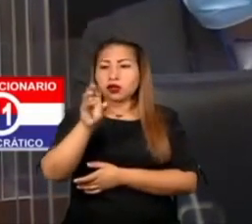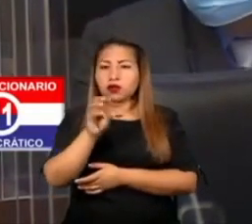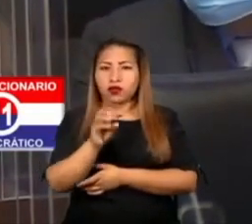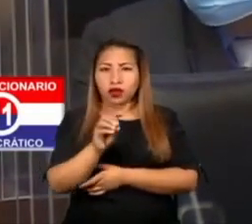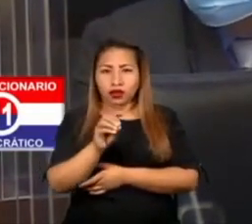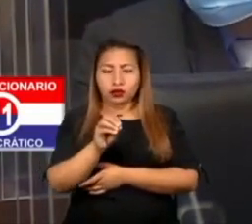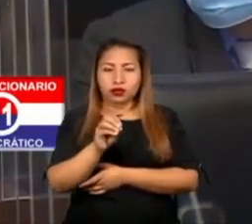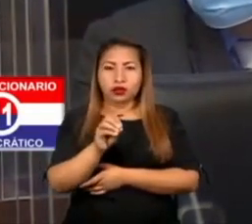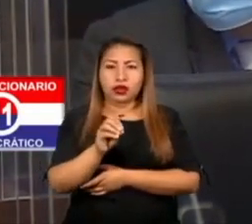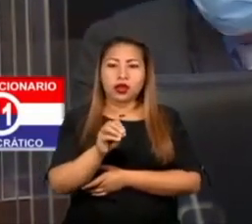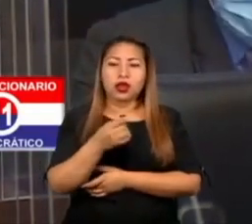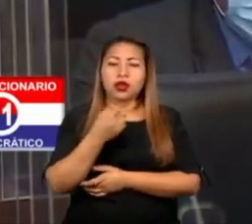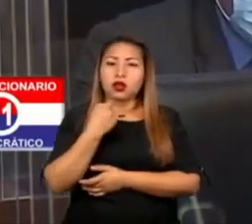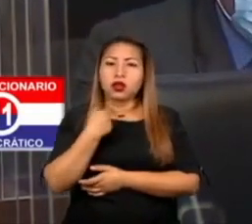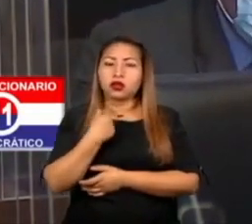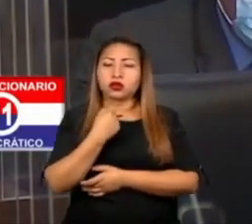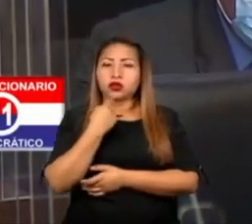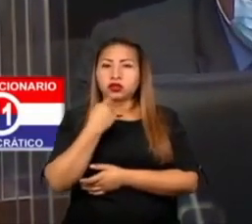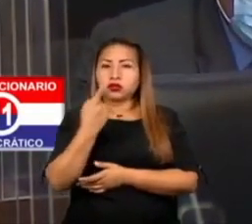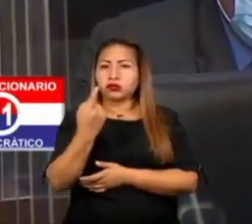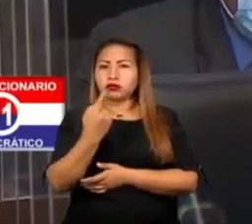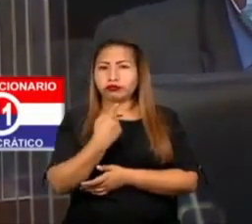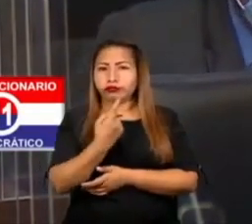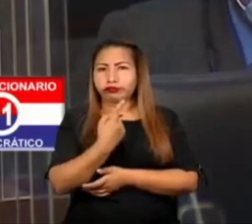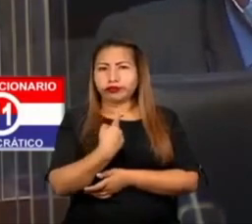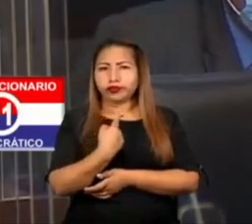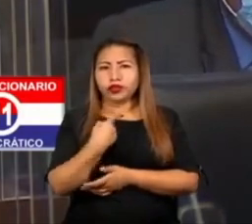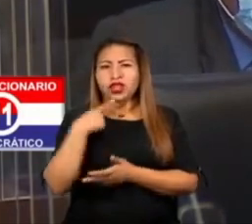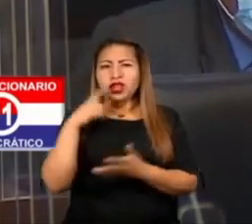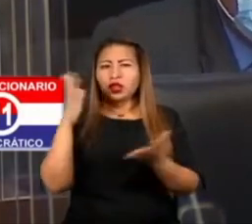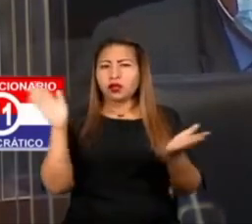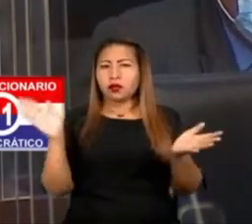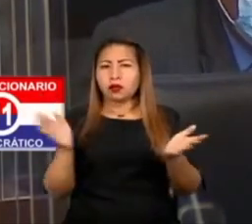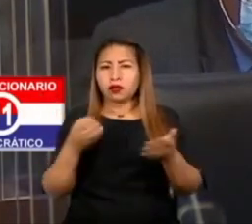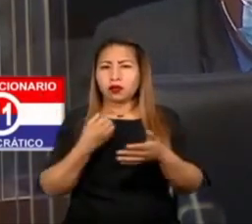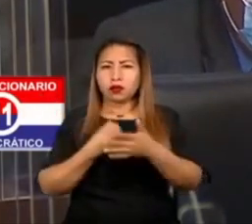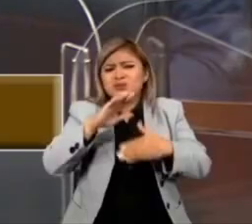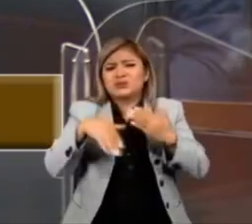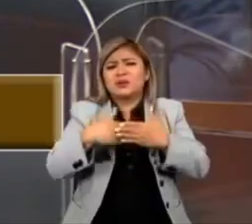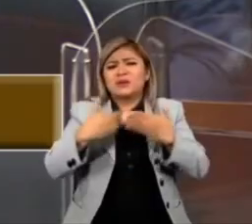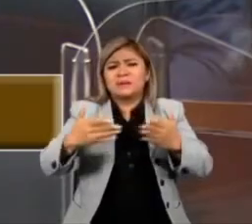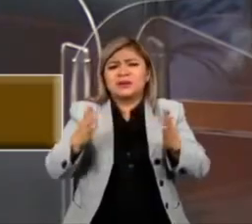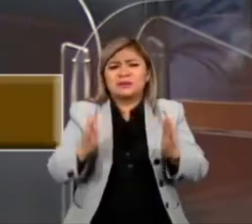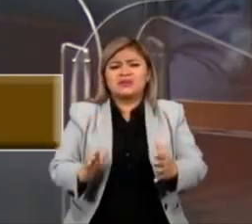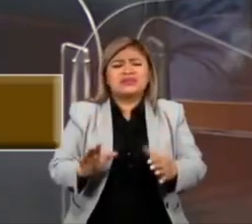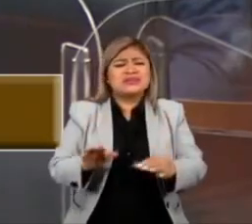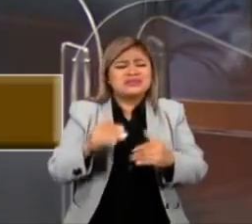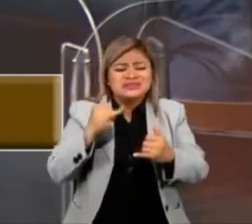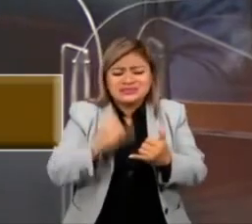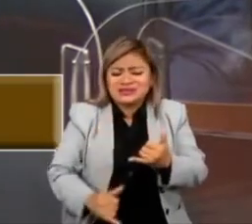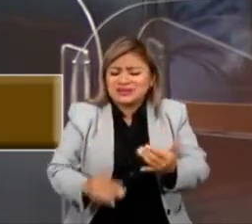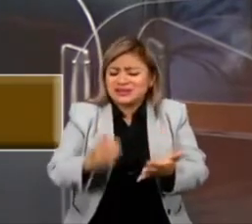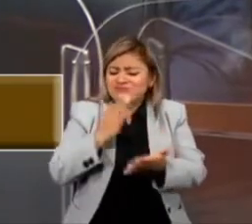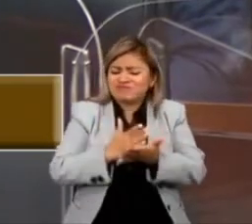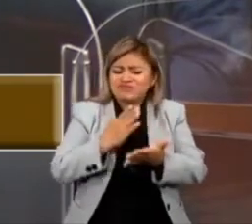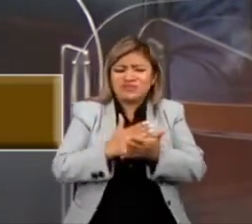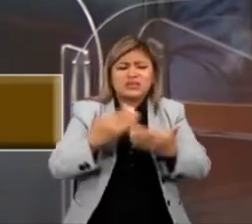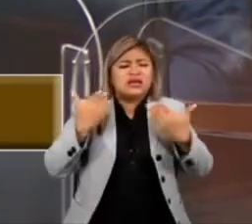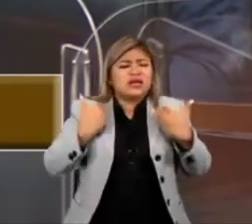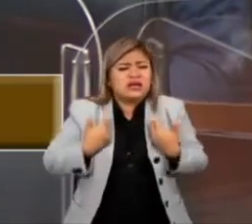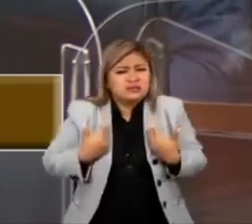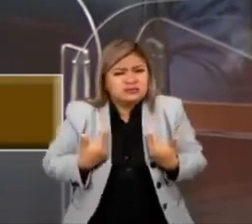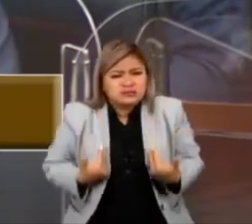promoviendo la violación y el incesto de las mujeres que quedan embarazadas. Lo que pasó en El Salvador es